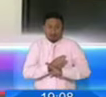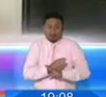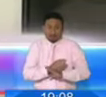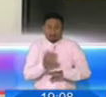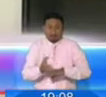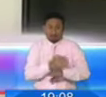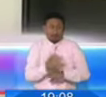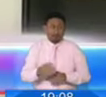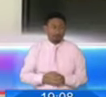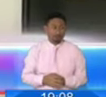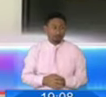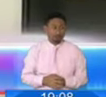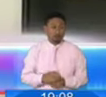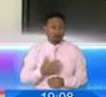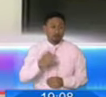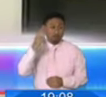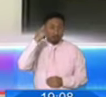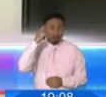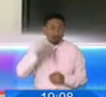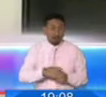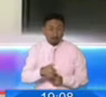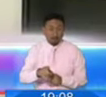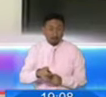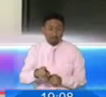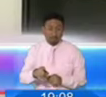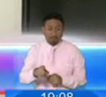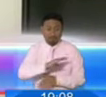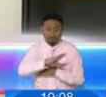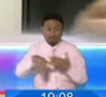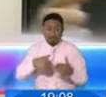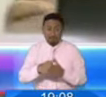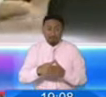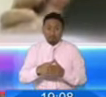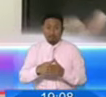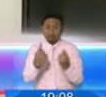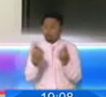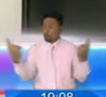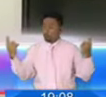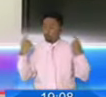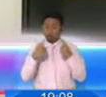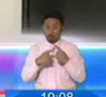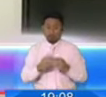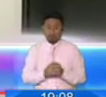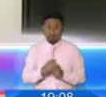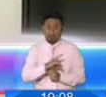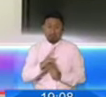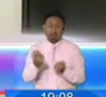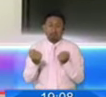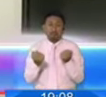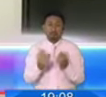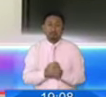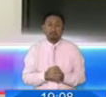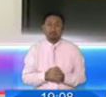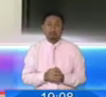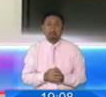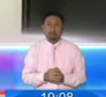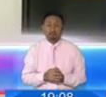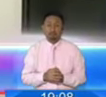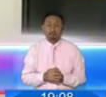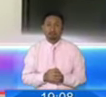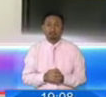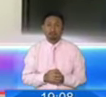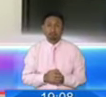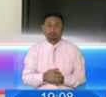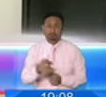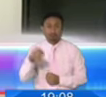hecho. Y yo creo que él no puede estar utilizando a todo ese entorno a su alrededor, que es manejado a través de los organismos de control. Él tiene